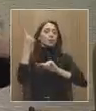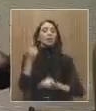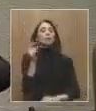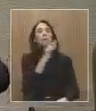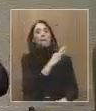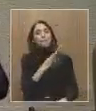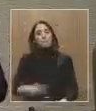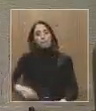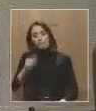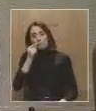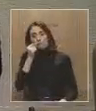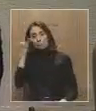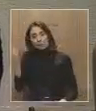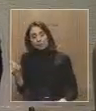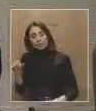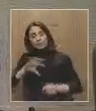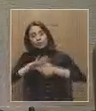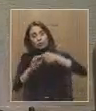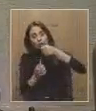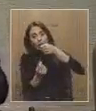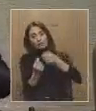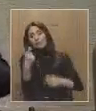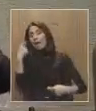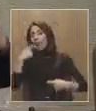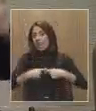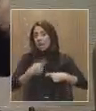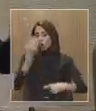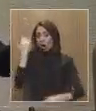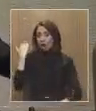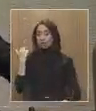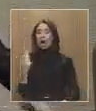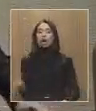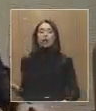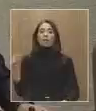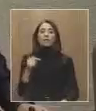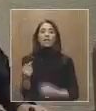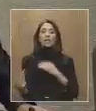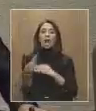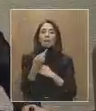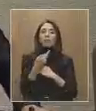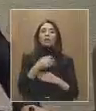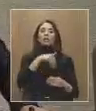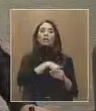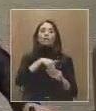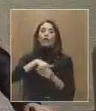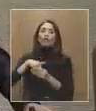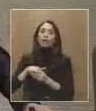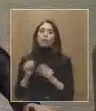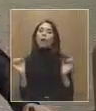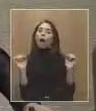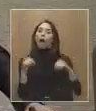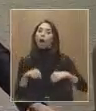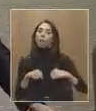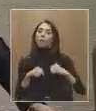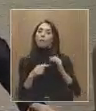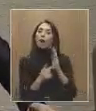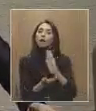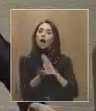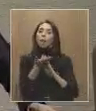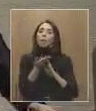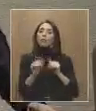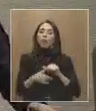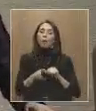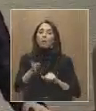ministro de Hacienda se negó y pues bien, hoy día viene a pedirnos el voto para que aprobemos un